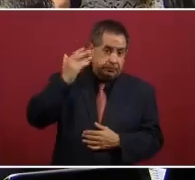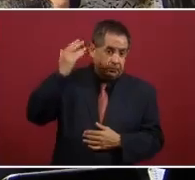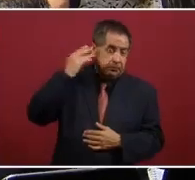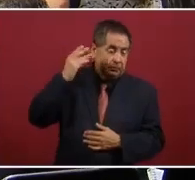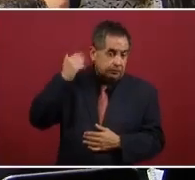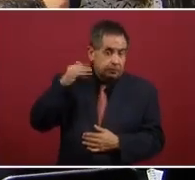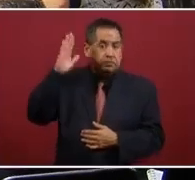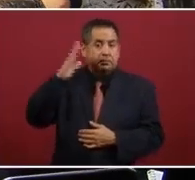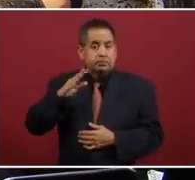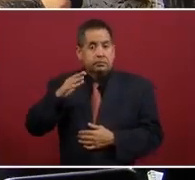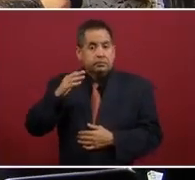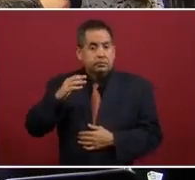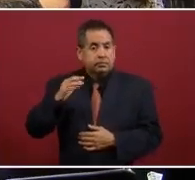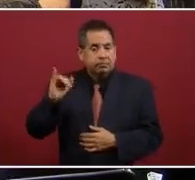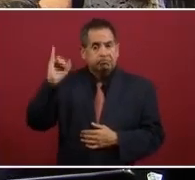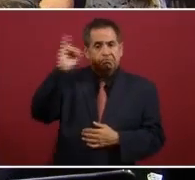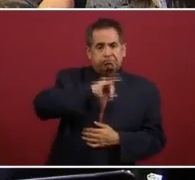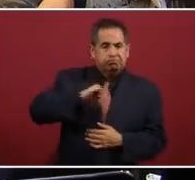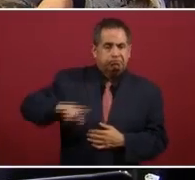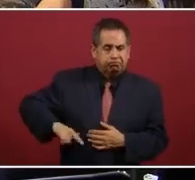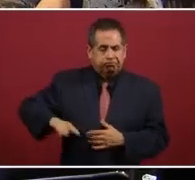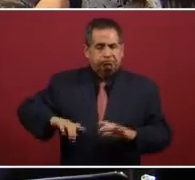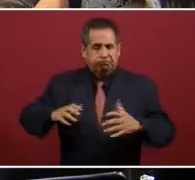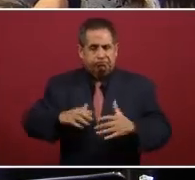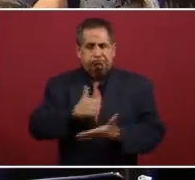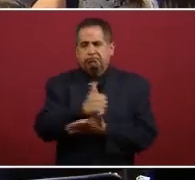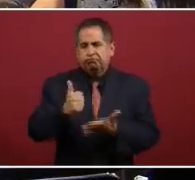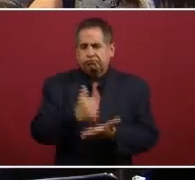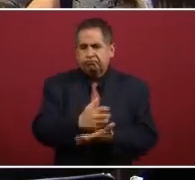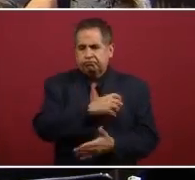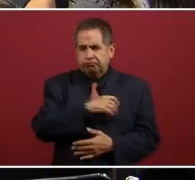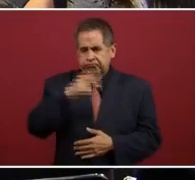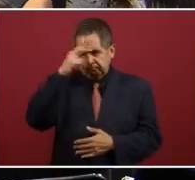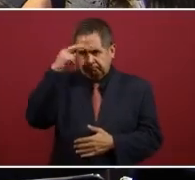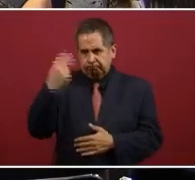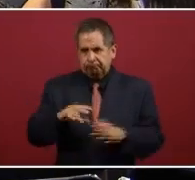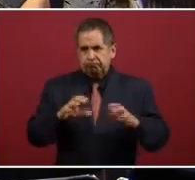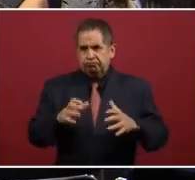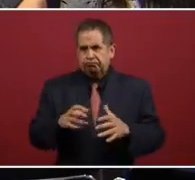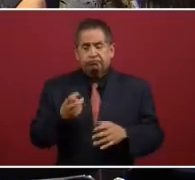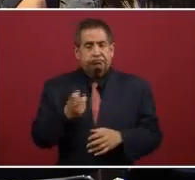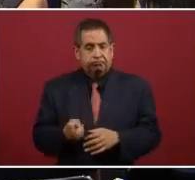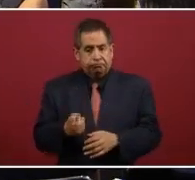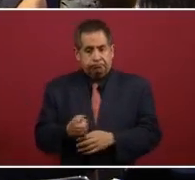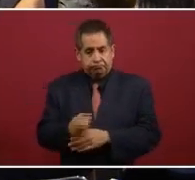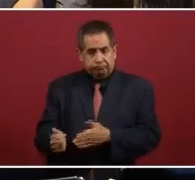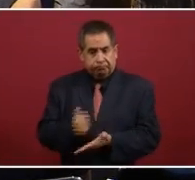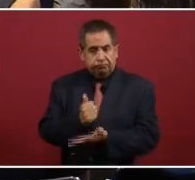jefe de gobierno en la capital de la República, en esta ciudad,